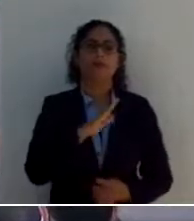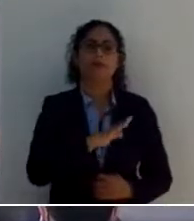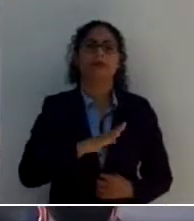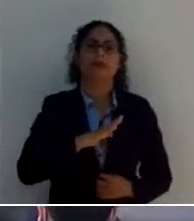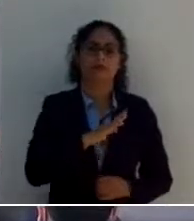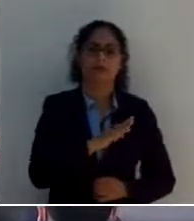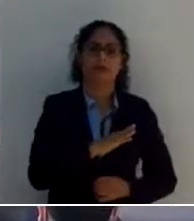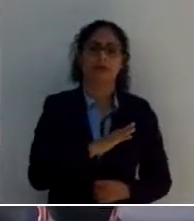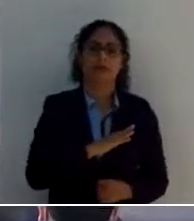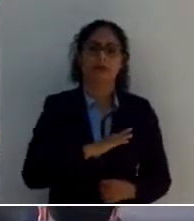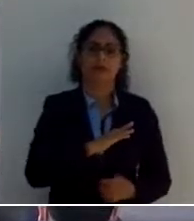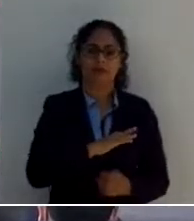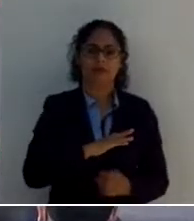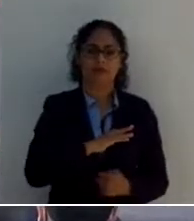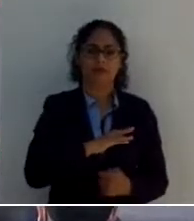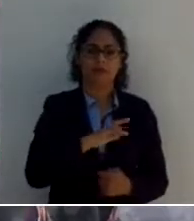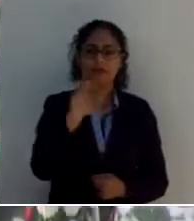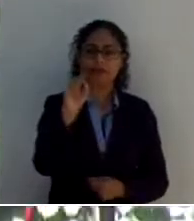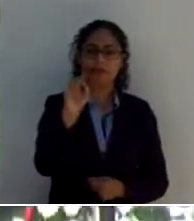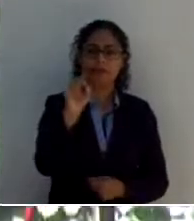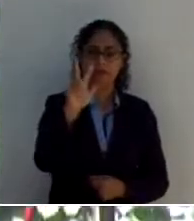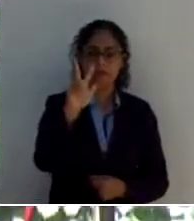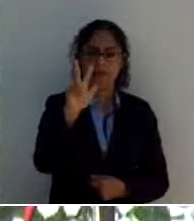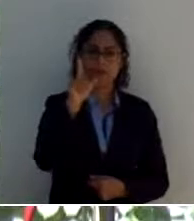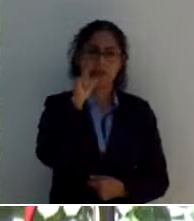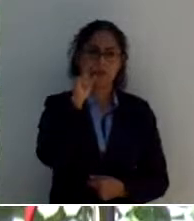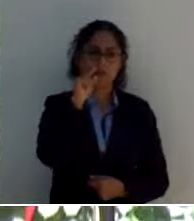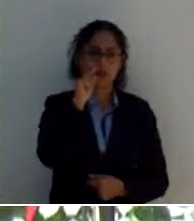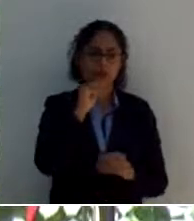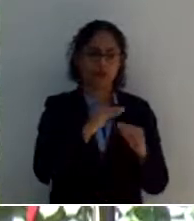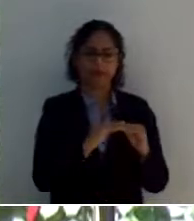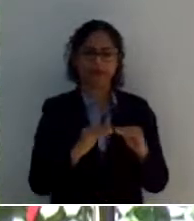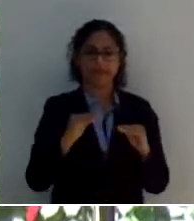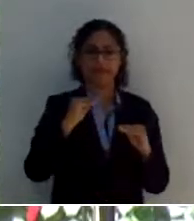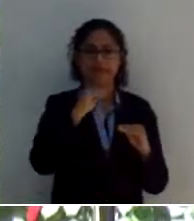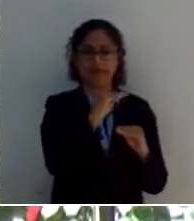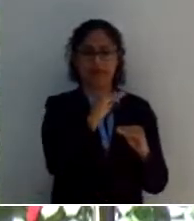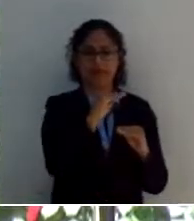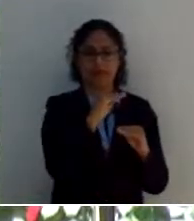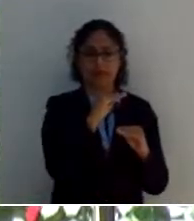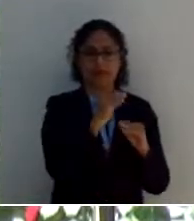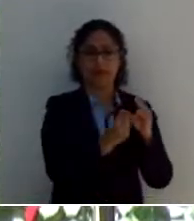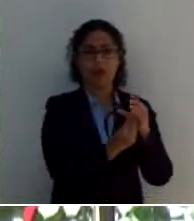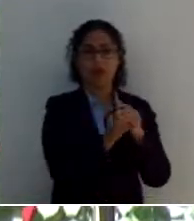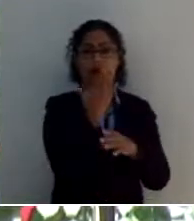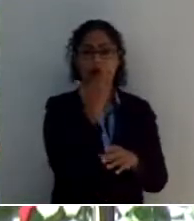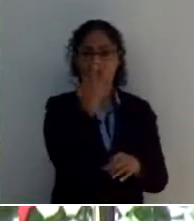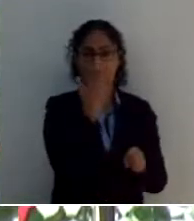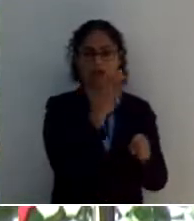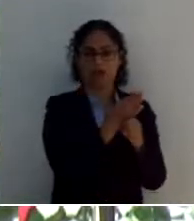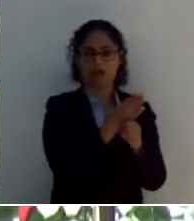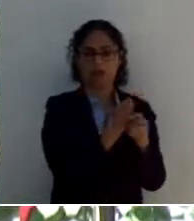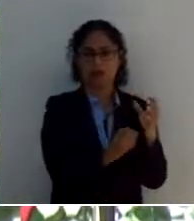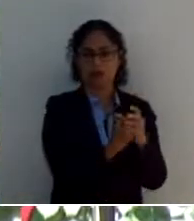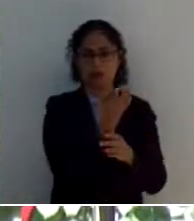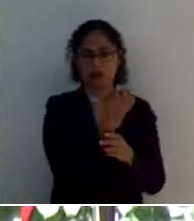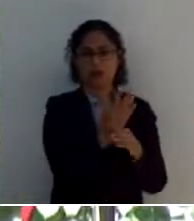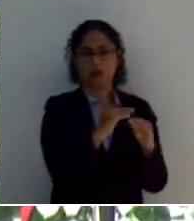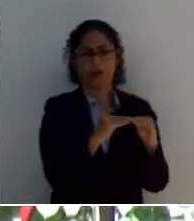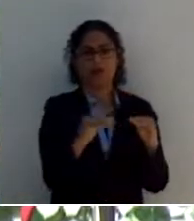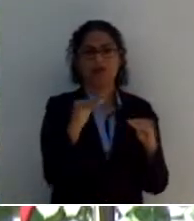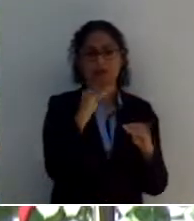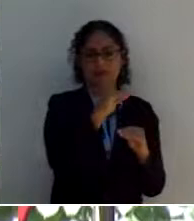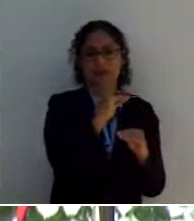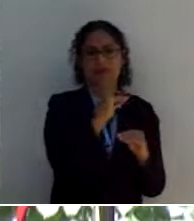Felicidades a los 38 elementos que ascienden a una nueva responsabilidad en